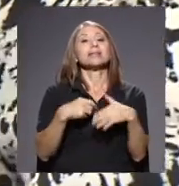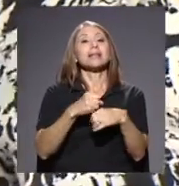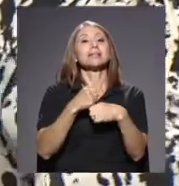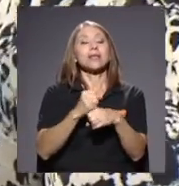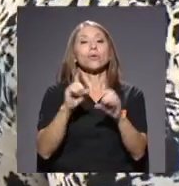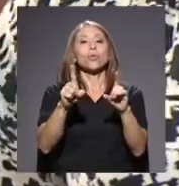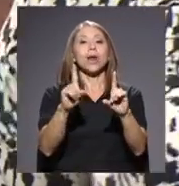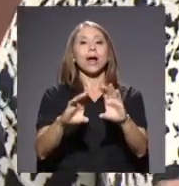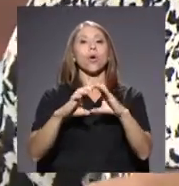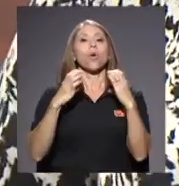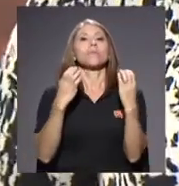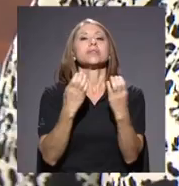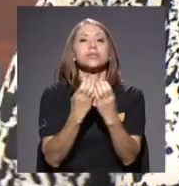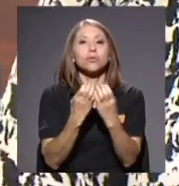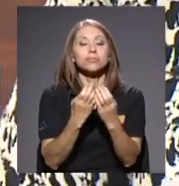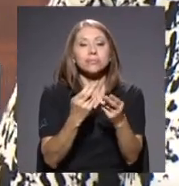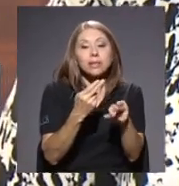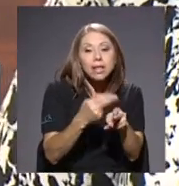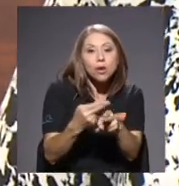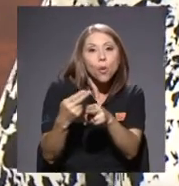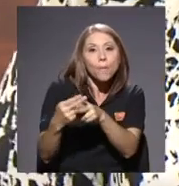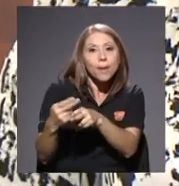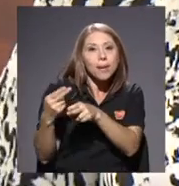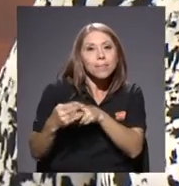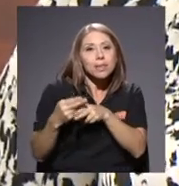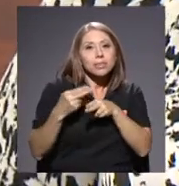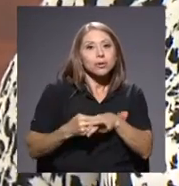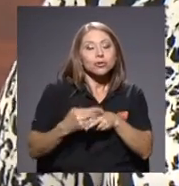mucho énfasis para que los que puedan seguir